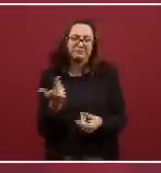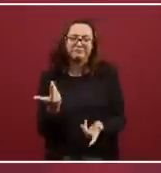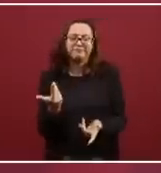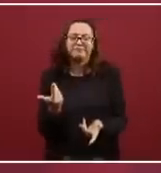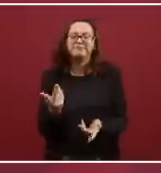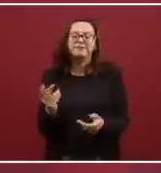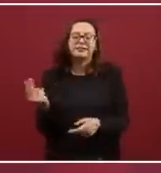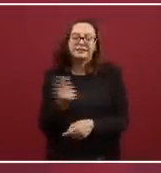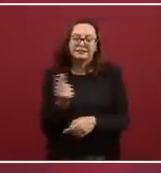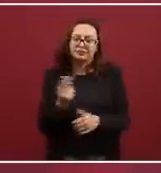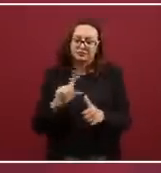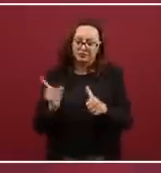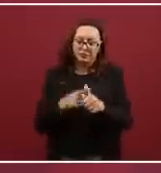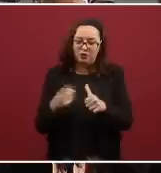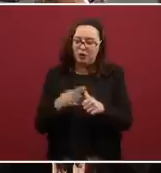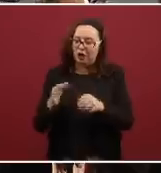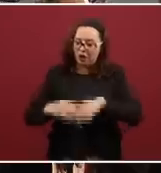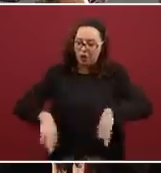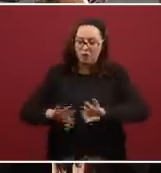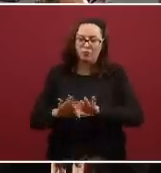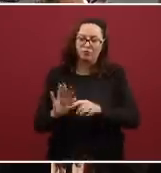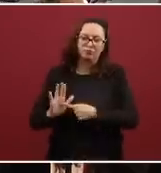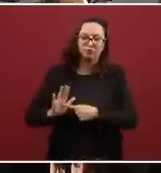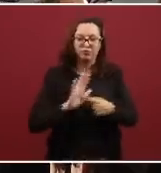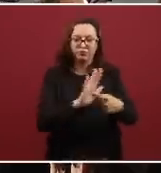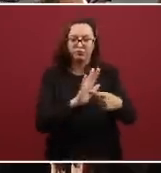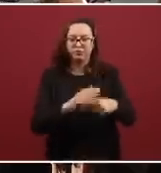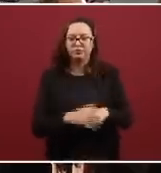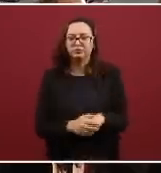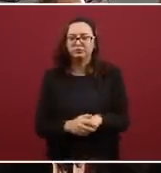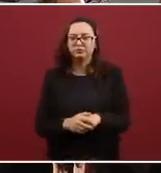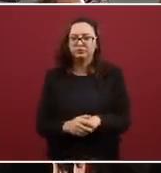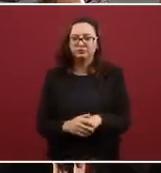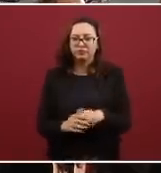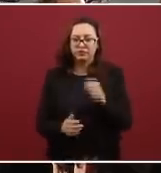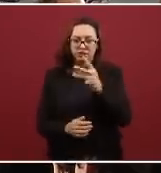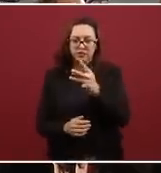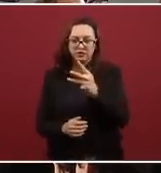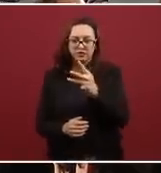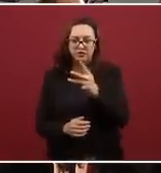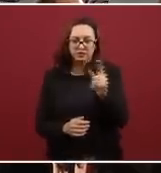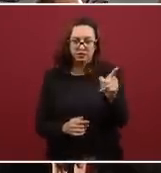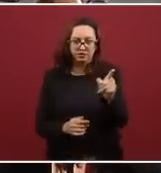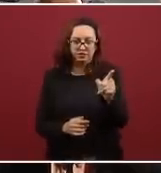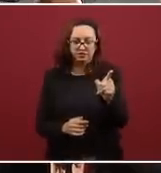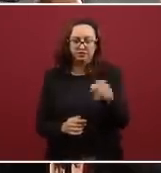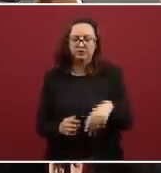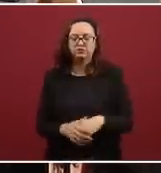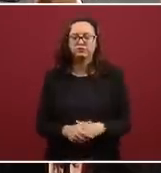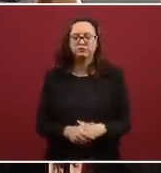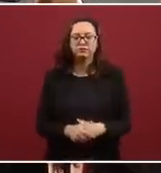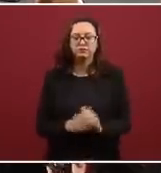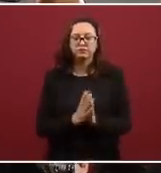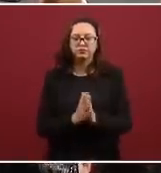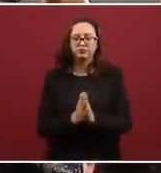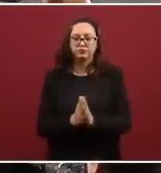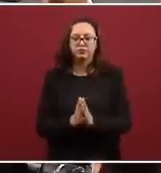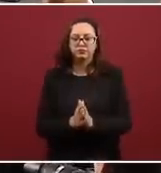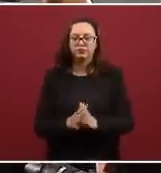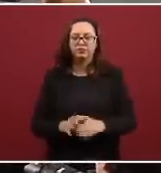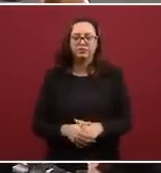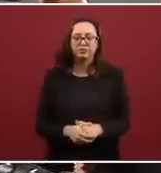en su momento lo plantearemos y dijimos tres balas y usted por favor